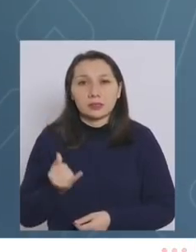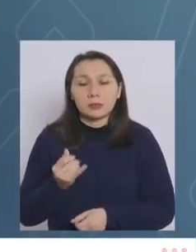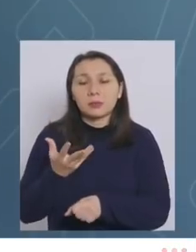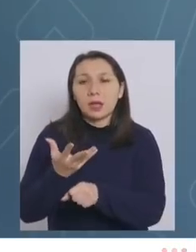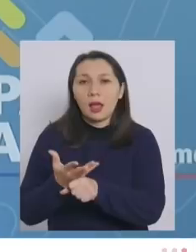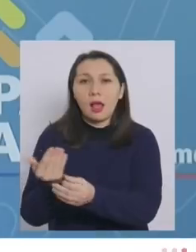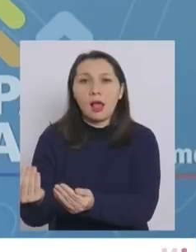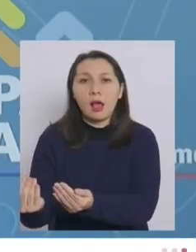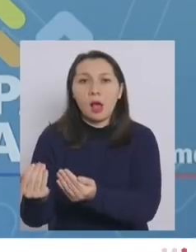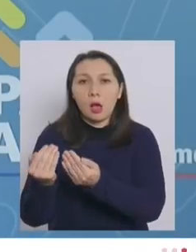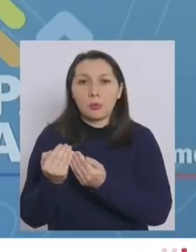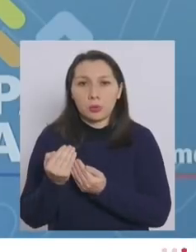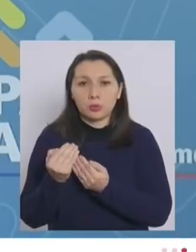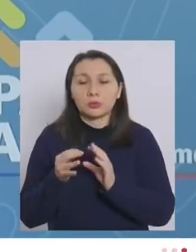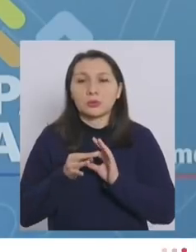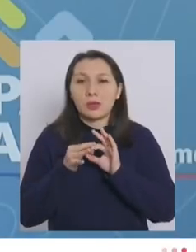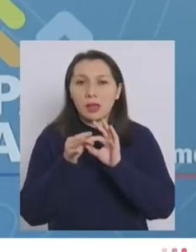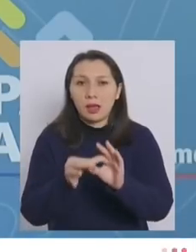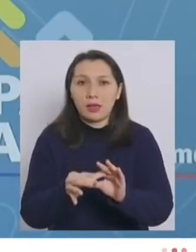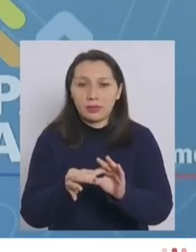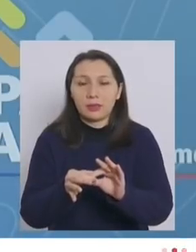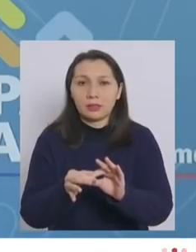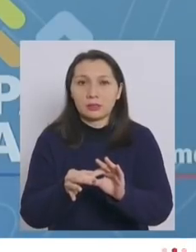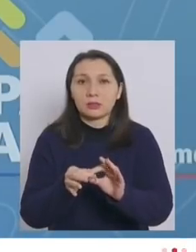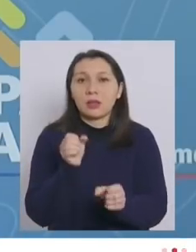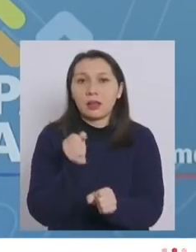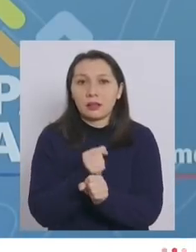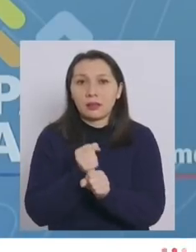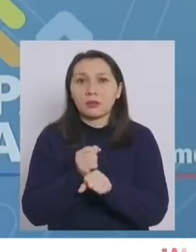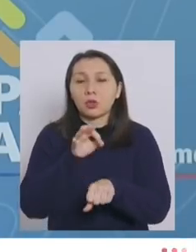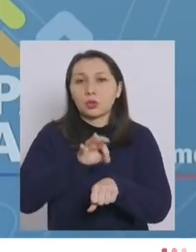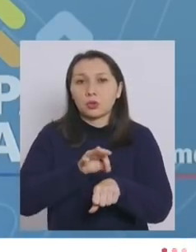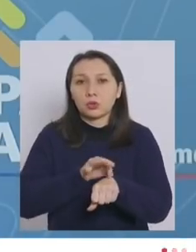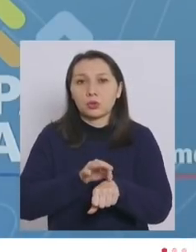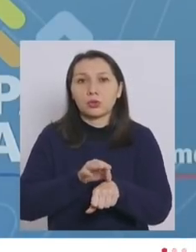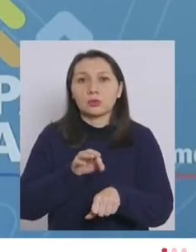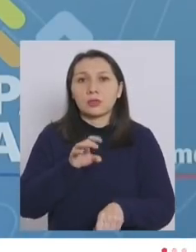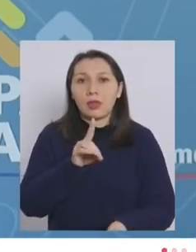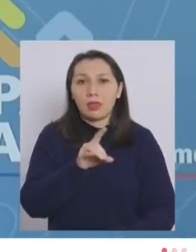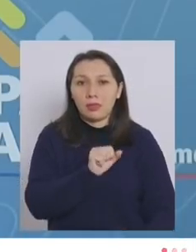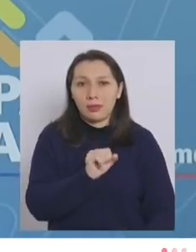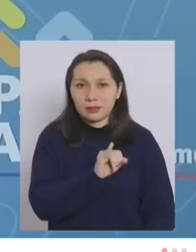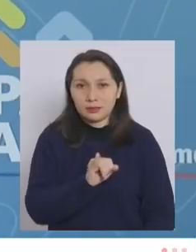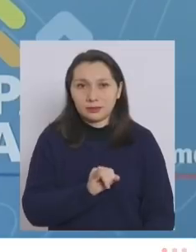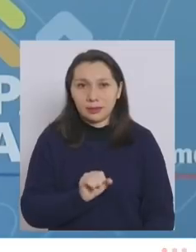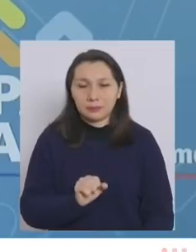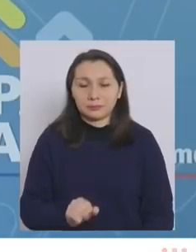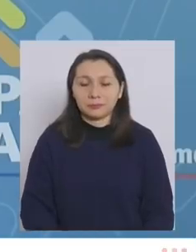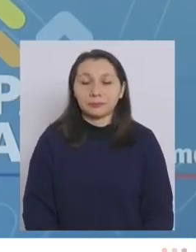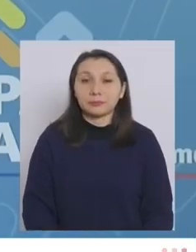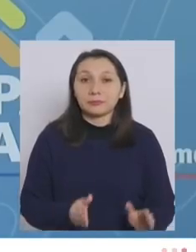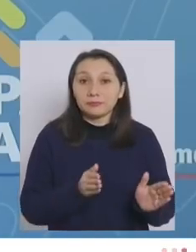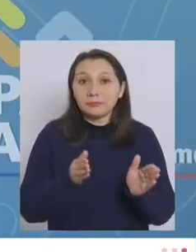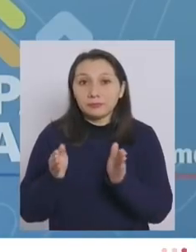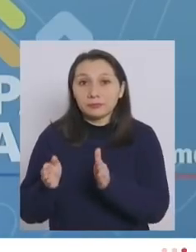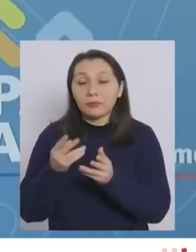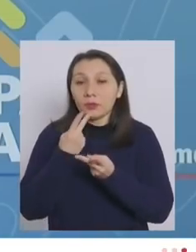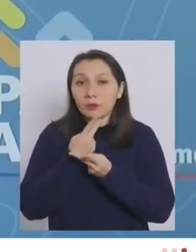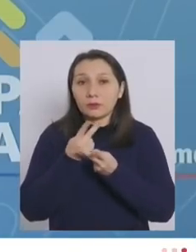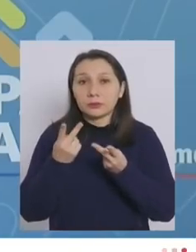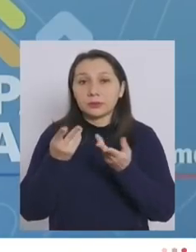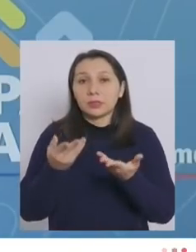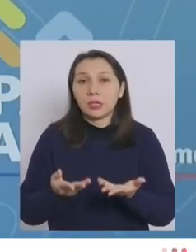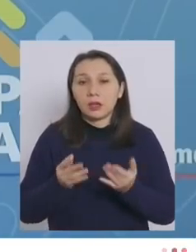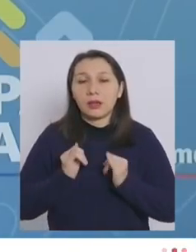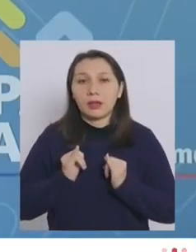cuento con el apoyo y agradezco el trabajo de la doctora Paula Daza. A continuación, daré a conocer